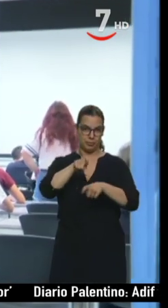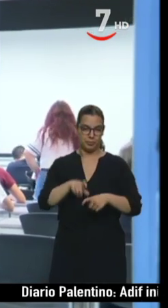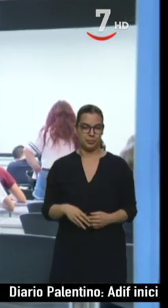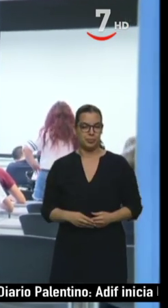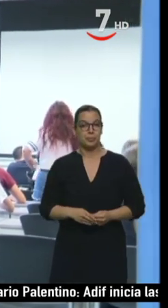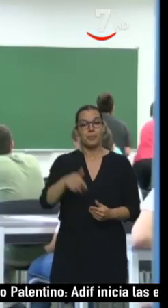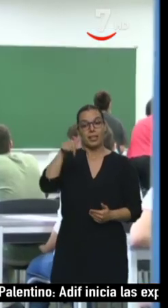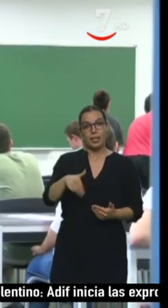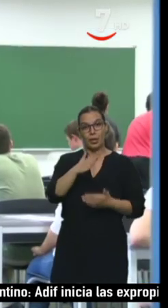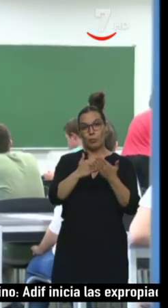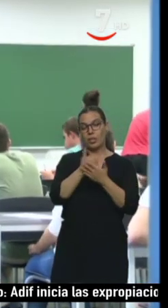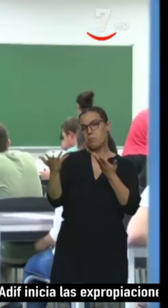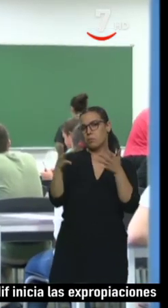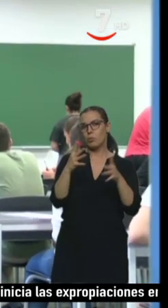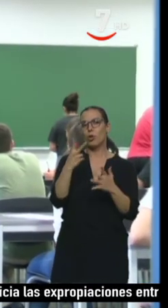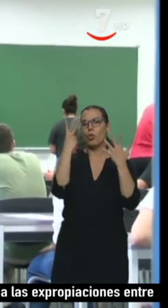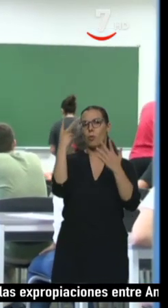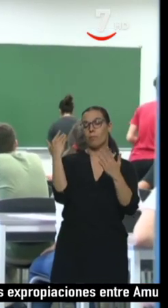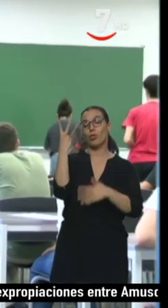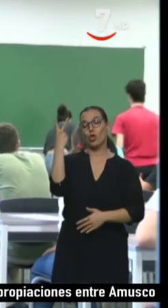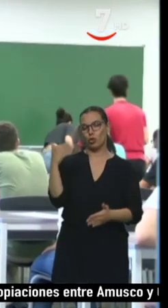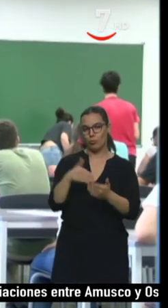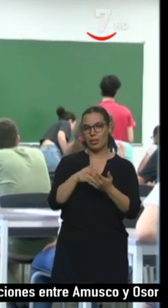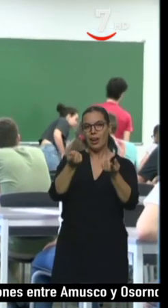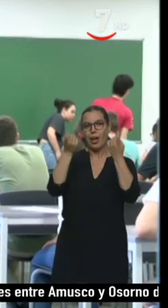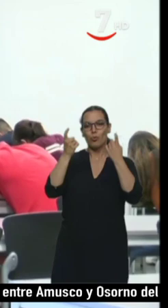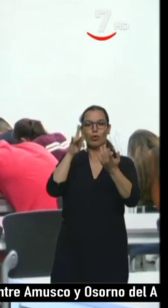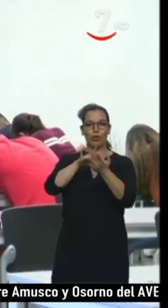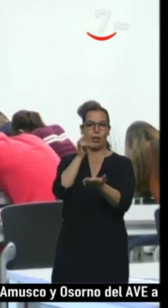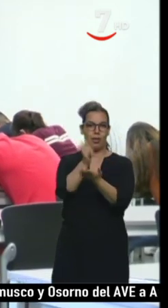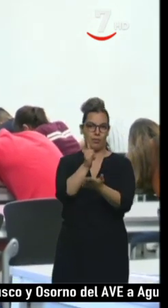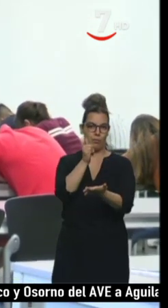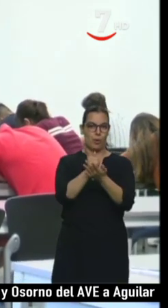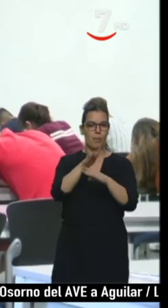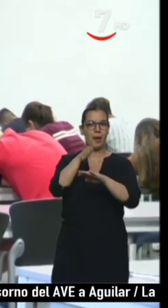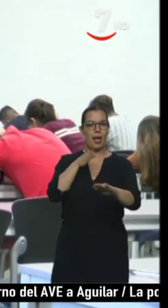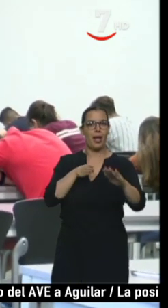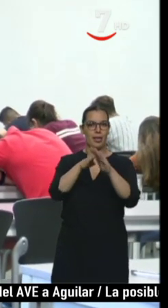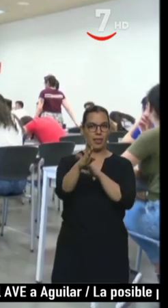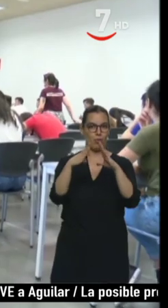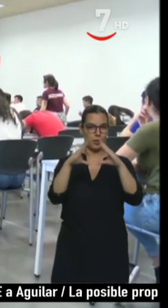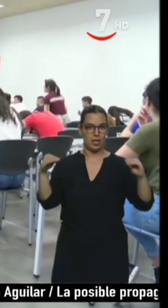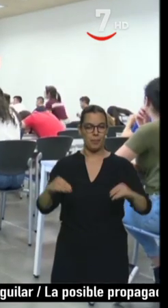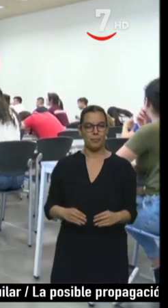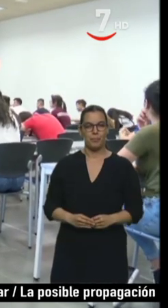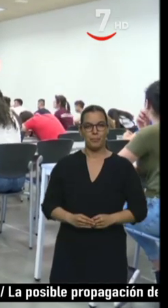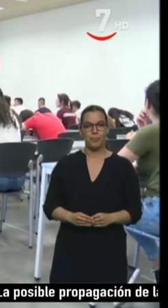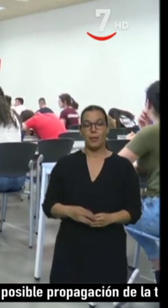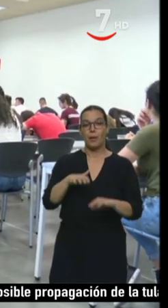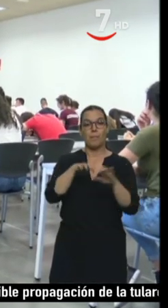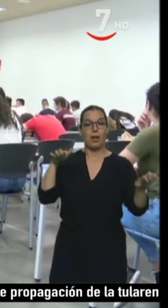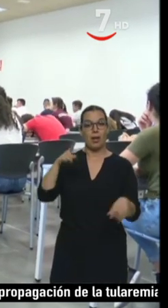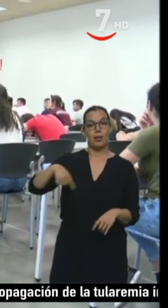nuestra comunidad son algo más de 2.000 alumnos los que se enfrentan a la prueba que les da acceso a los estudios universitarios. La